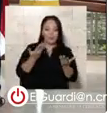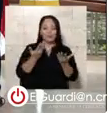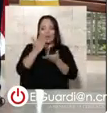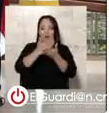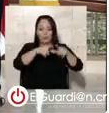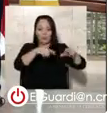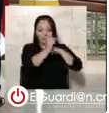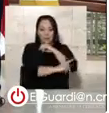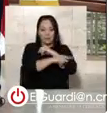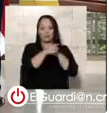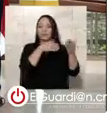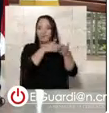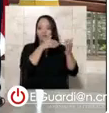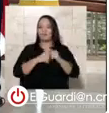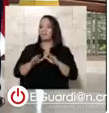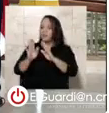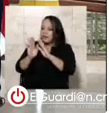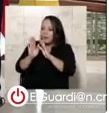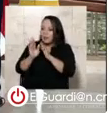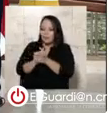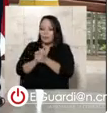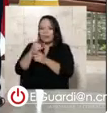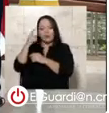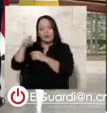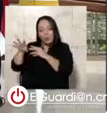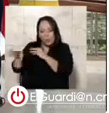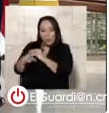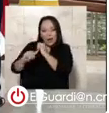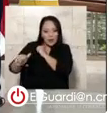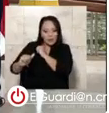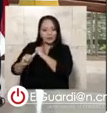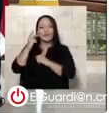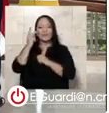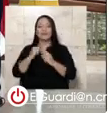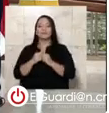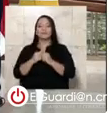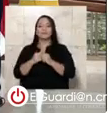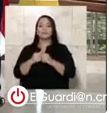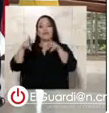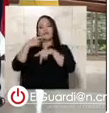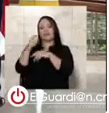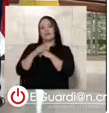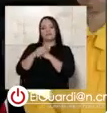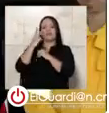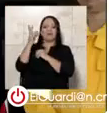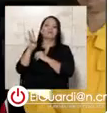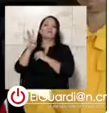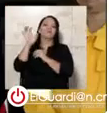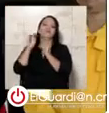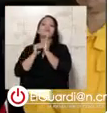país. Eso ya ha afectado. Aquí yo tengo que meter un anuncio comercial. Porque hay gente que puede decir, los 700